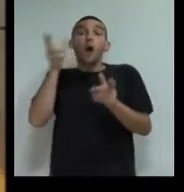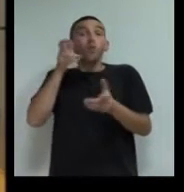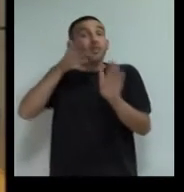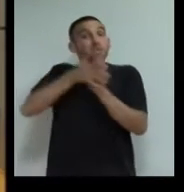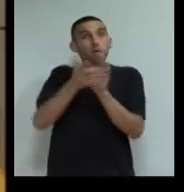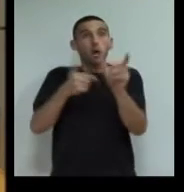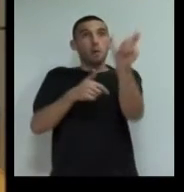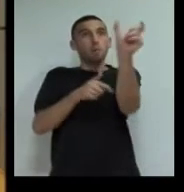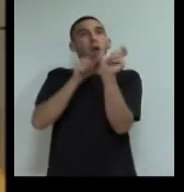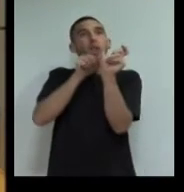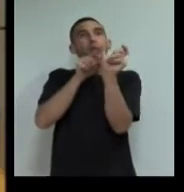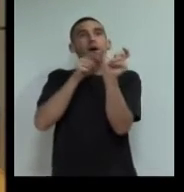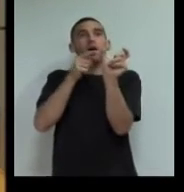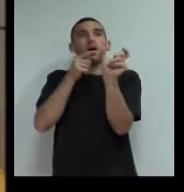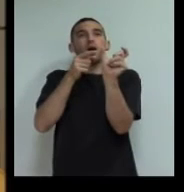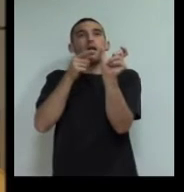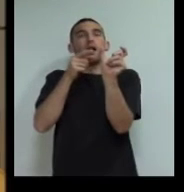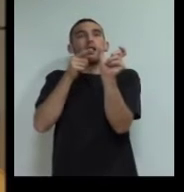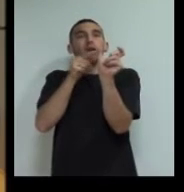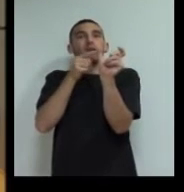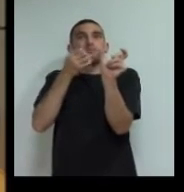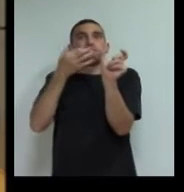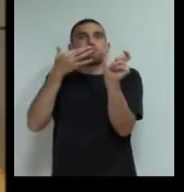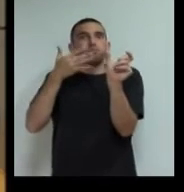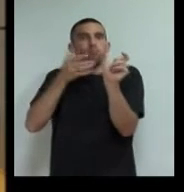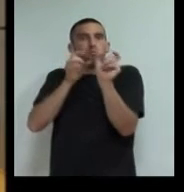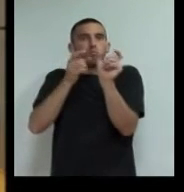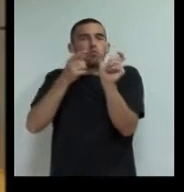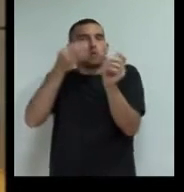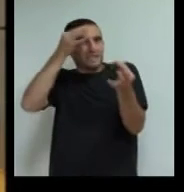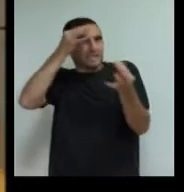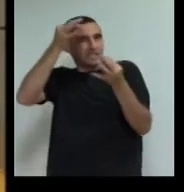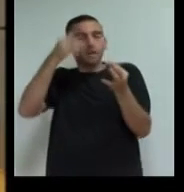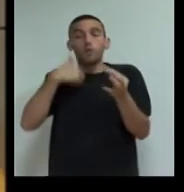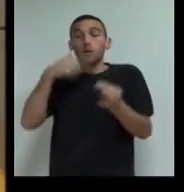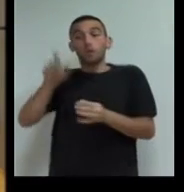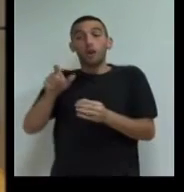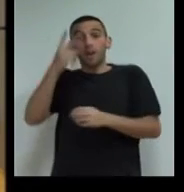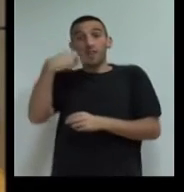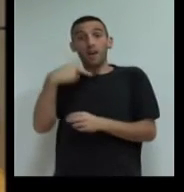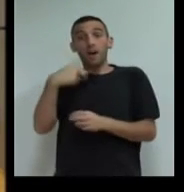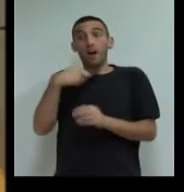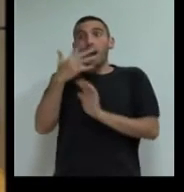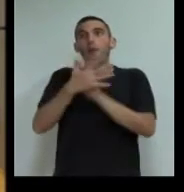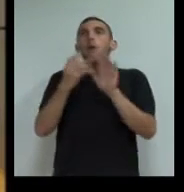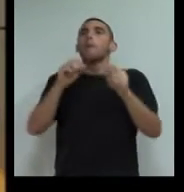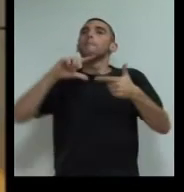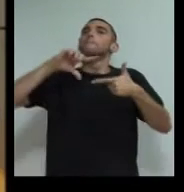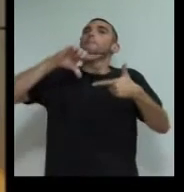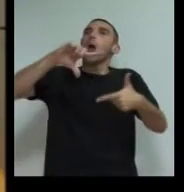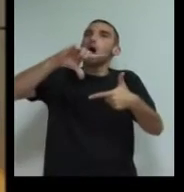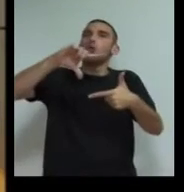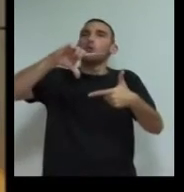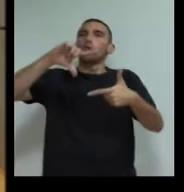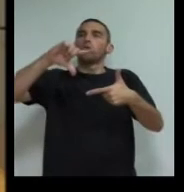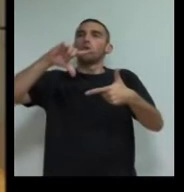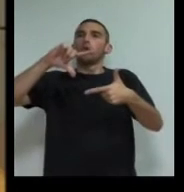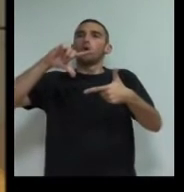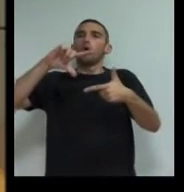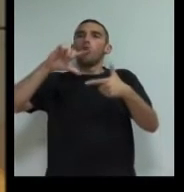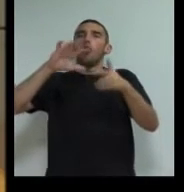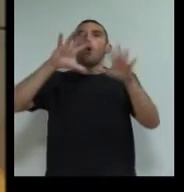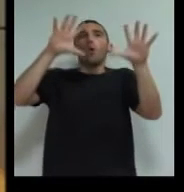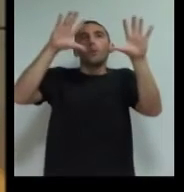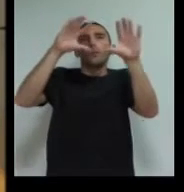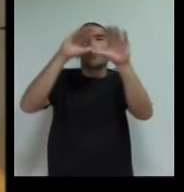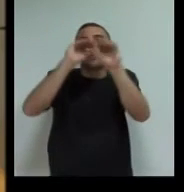audiodescripción, es decir, describir para los que no ven. No tiene sentido que yo le hable a una persona ciega de un plano o fundido en